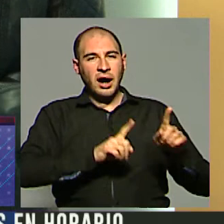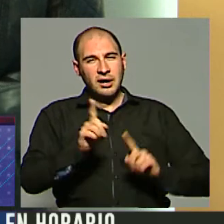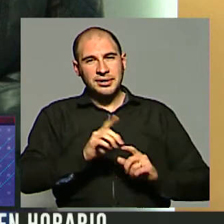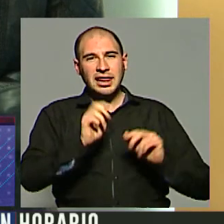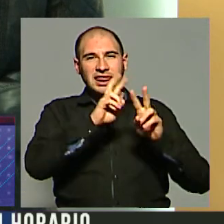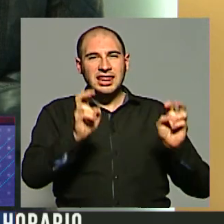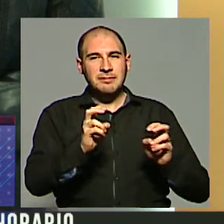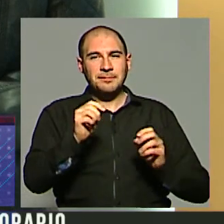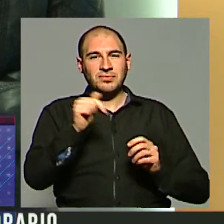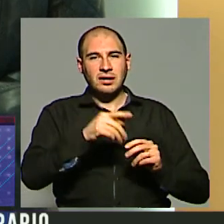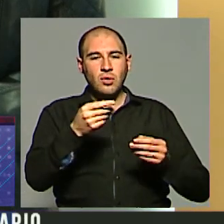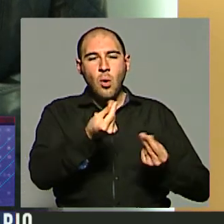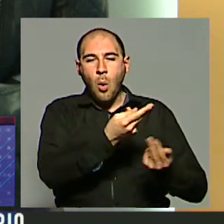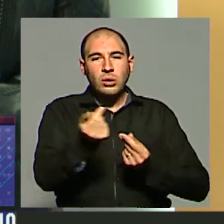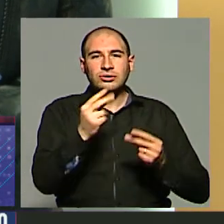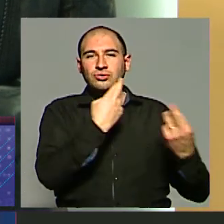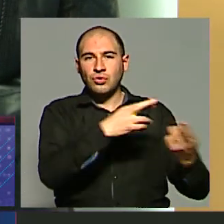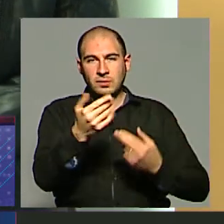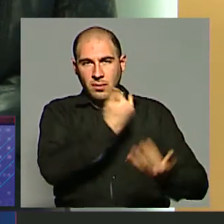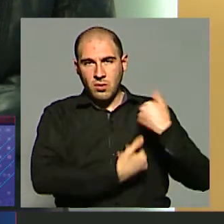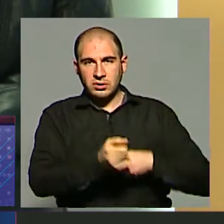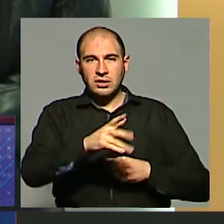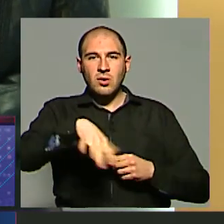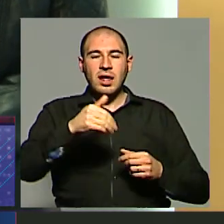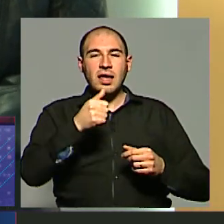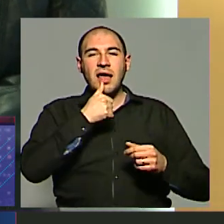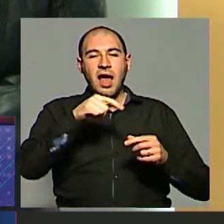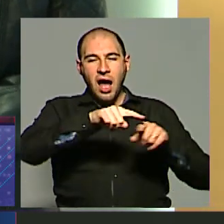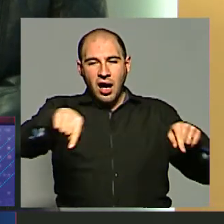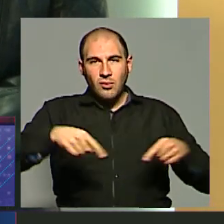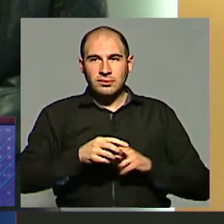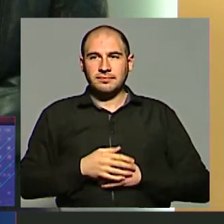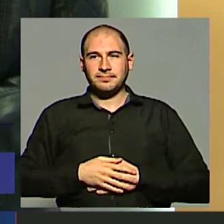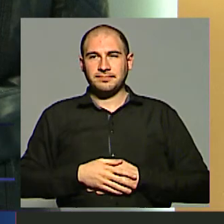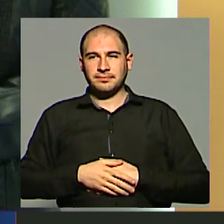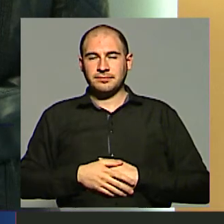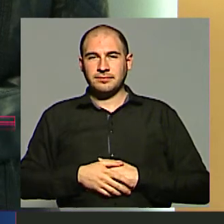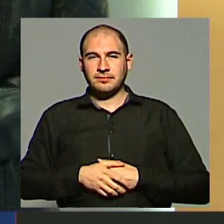tienen que ver con esta explotación turística, como lo decías vos, Claudia, de el Perilago en el dique Potrerillos.